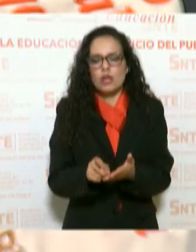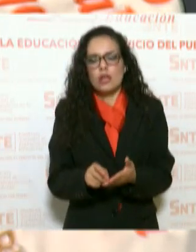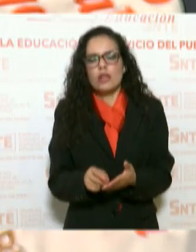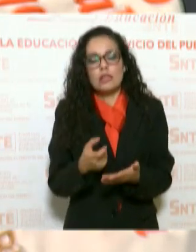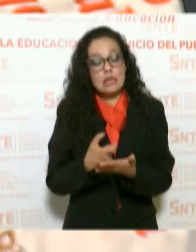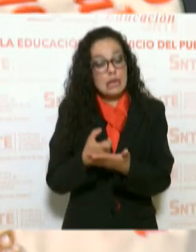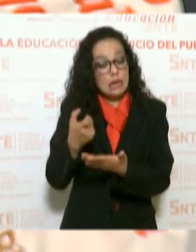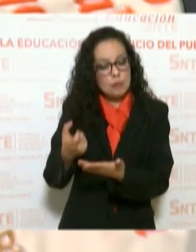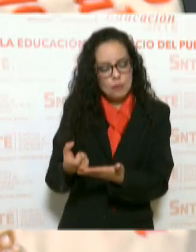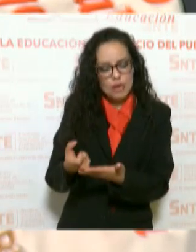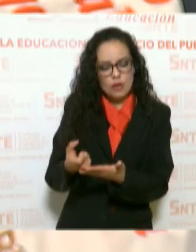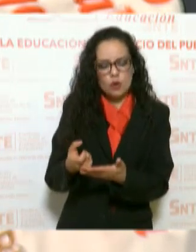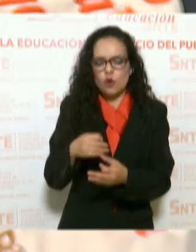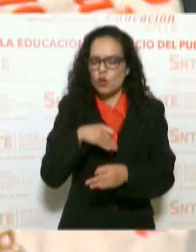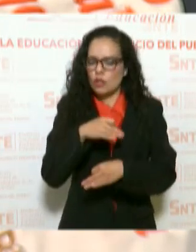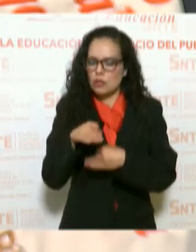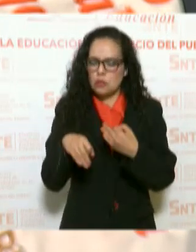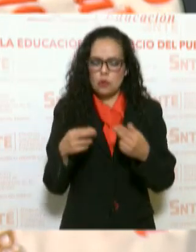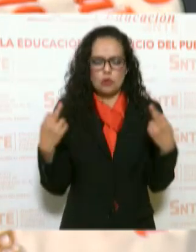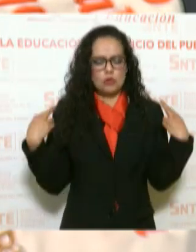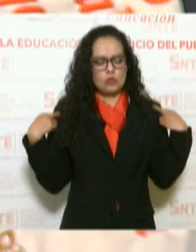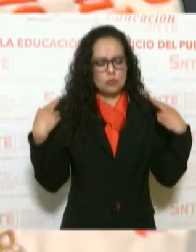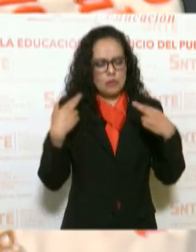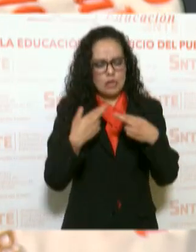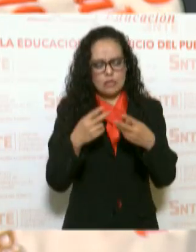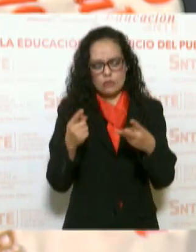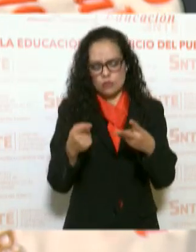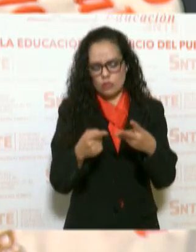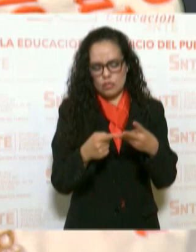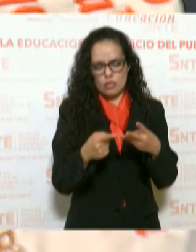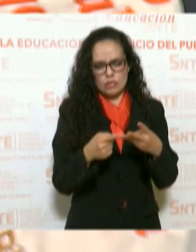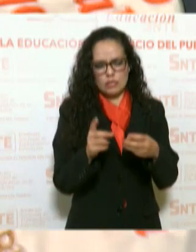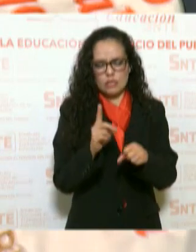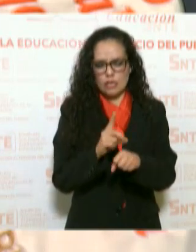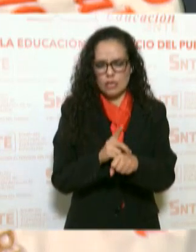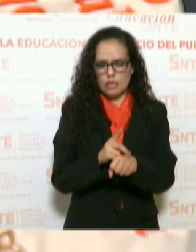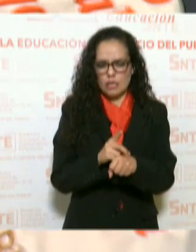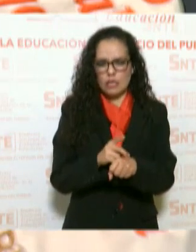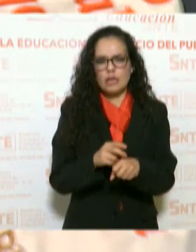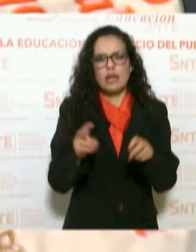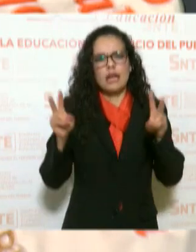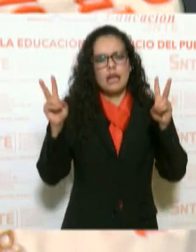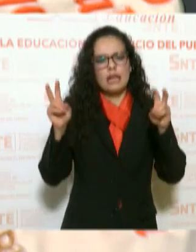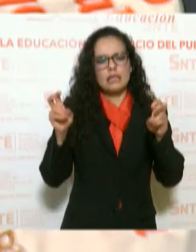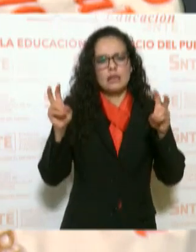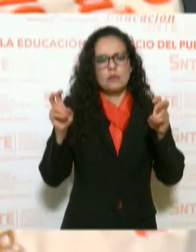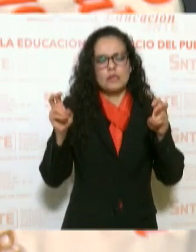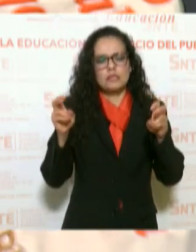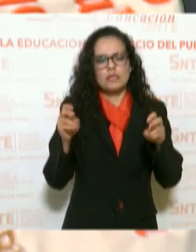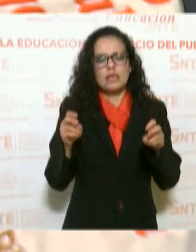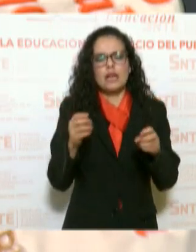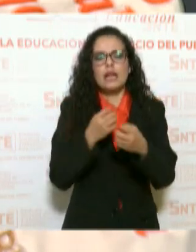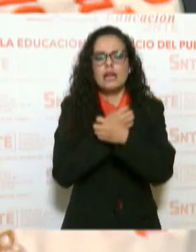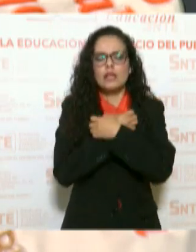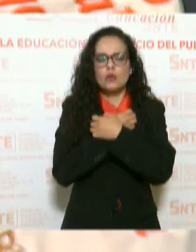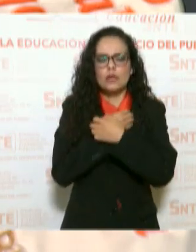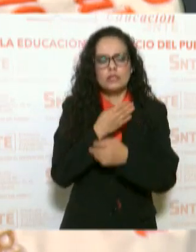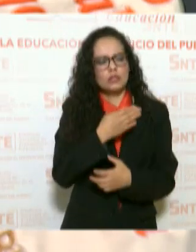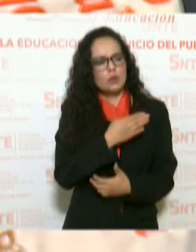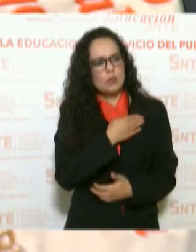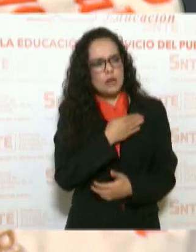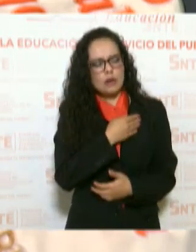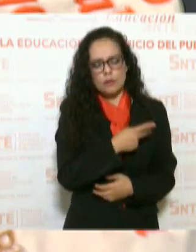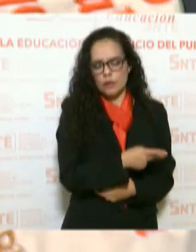Por último, en el tercer día abordaremos el tema de educación e investigación para el bien público. Para que la